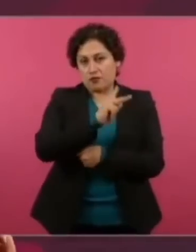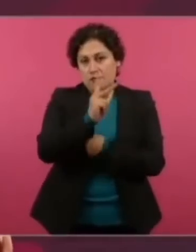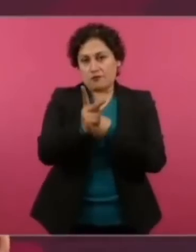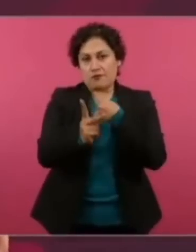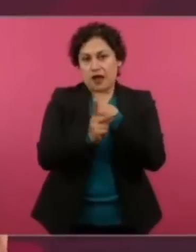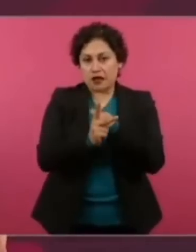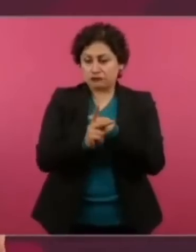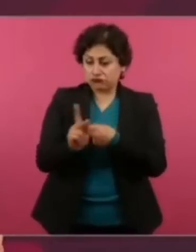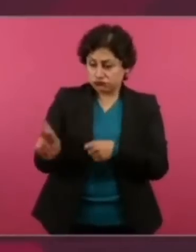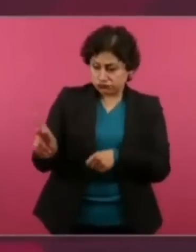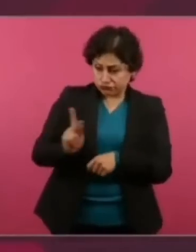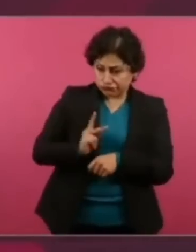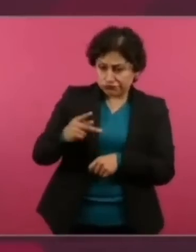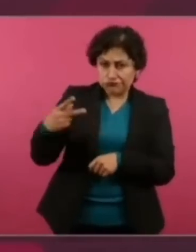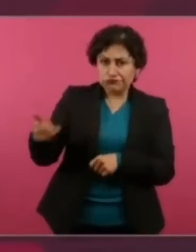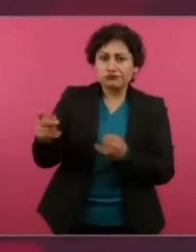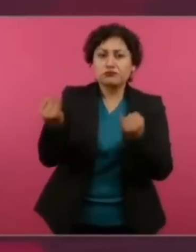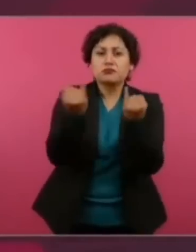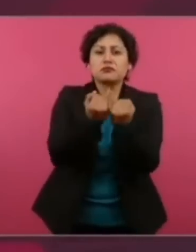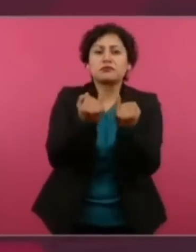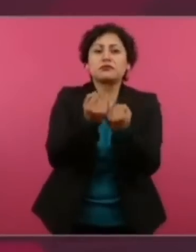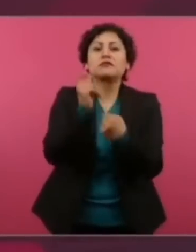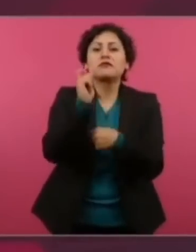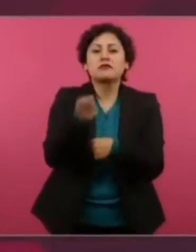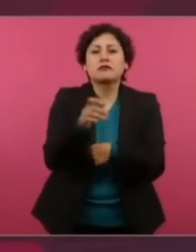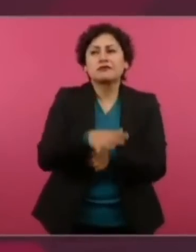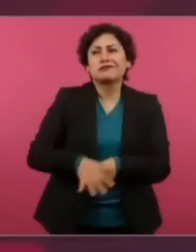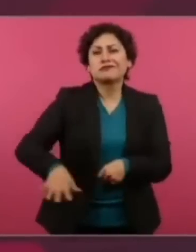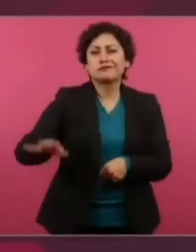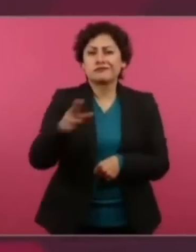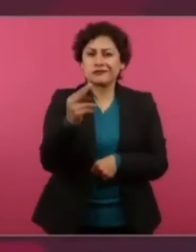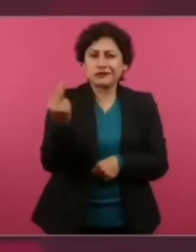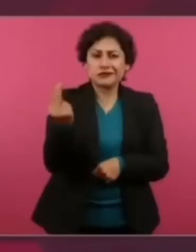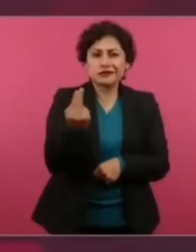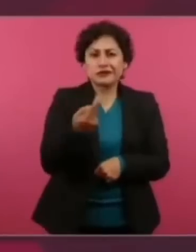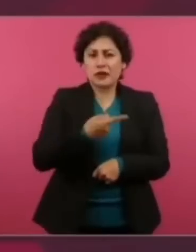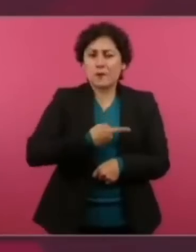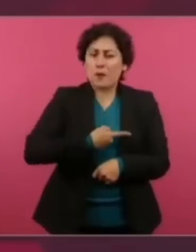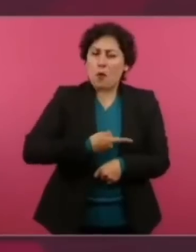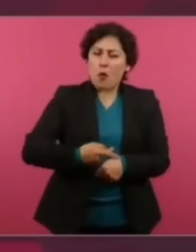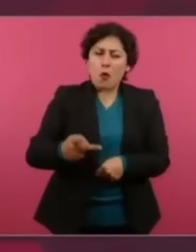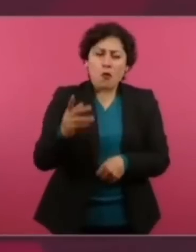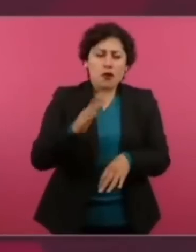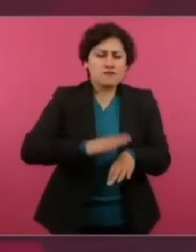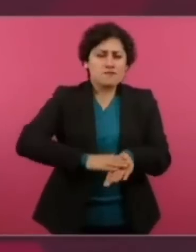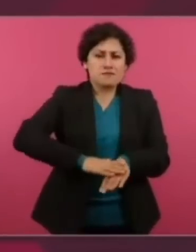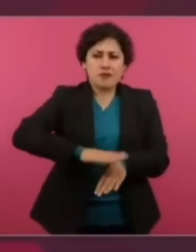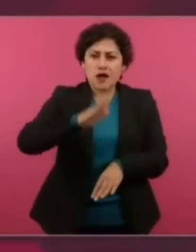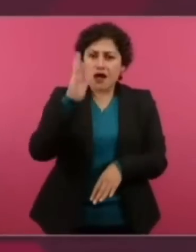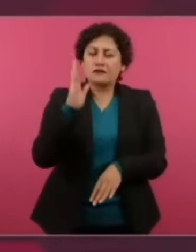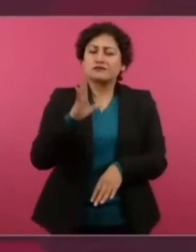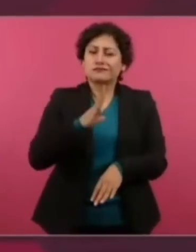con tantas necesidades, con una monstruosa desigualdad económica y social.